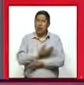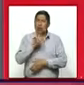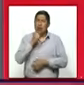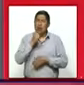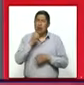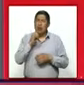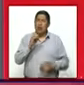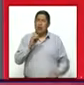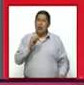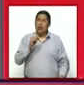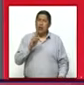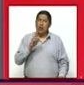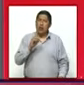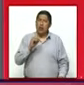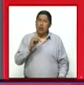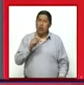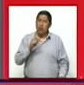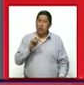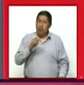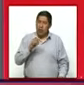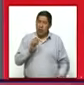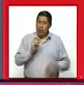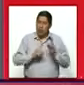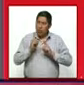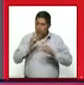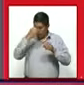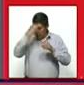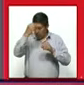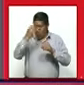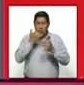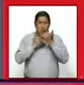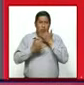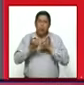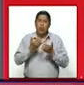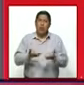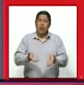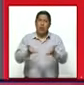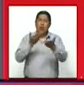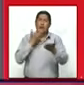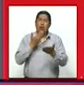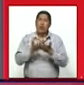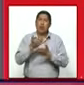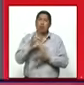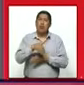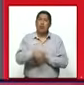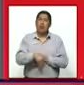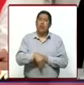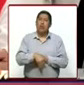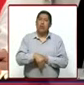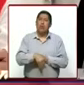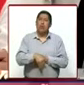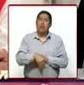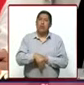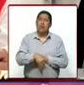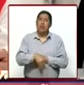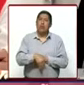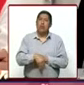Áñez, Carolina Rivera, para conocer algún criterio, alguna opinión que tenga ella. Rudy, adelante, buenas noches.